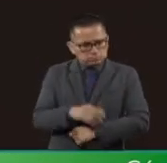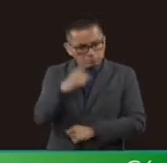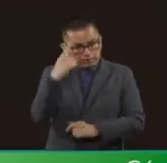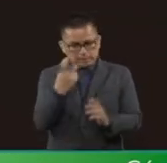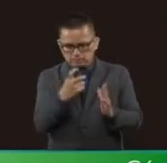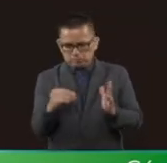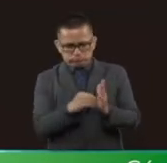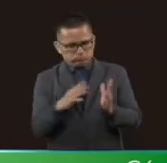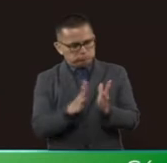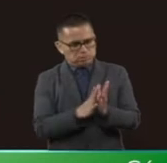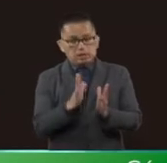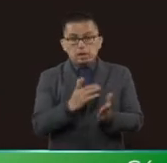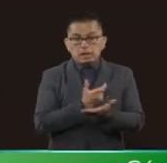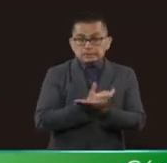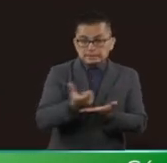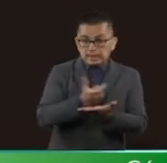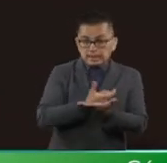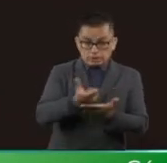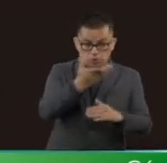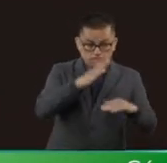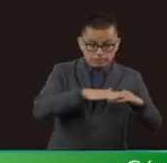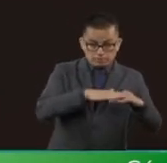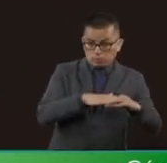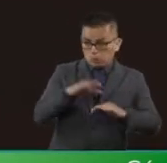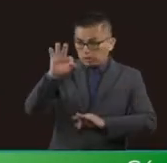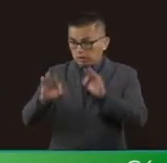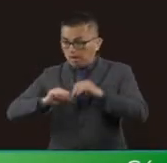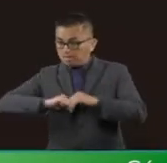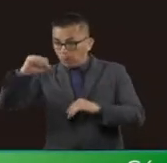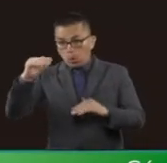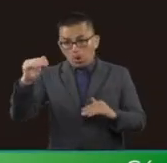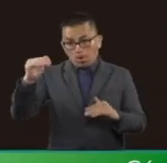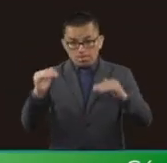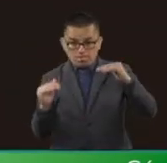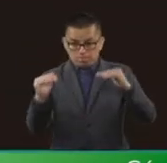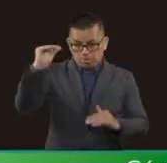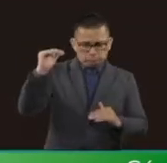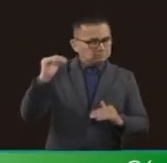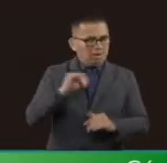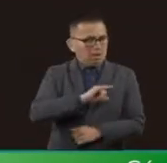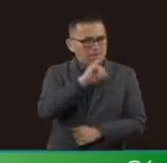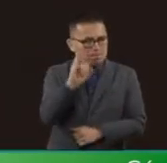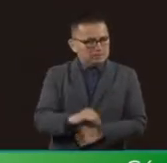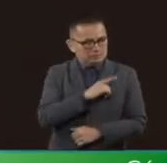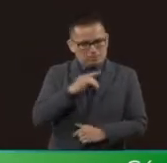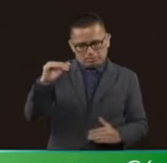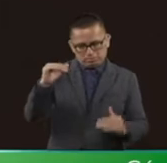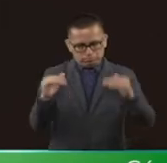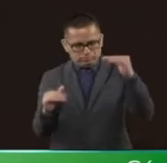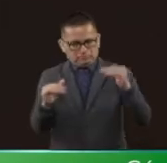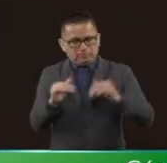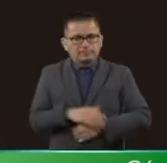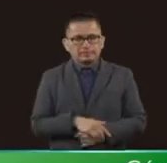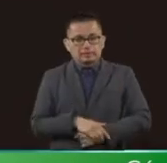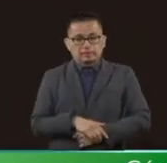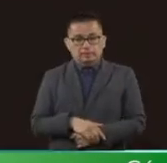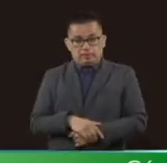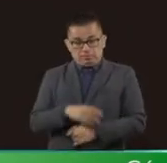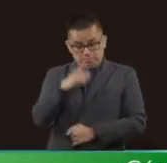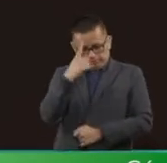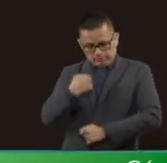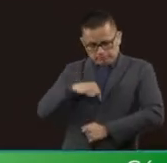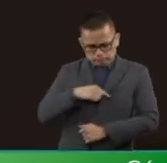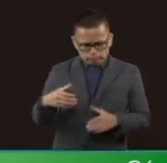debajo de la inflación. Para Movimiento Ciudadano, esa reforma que corrige el